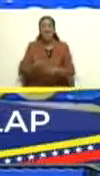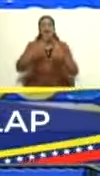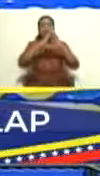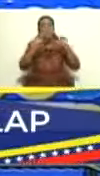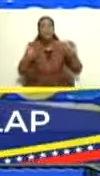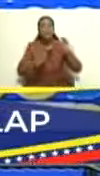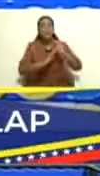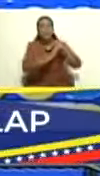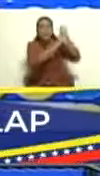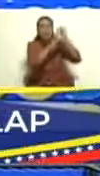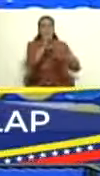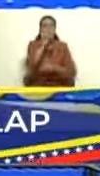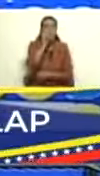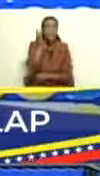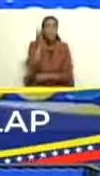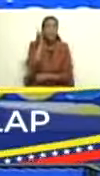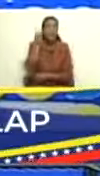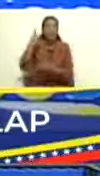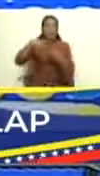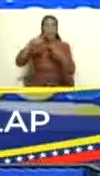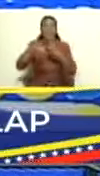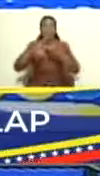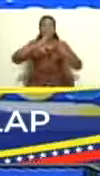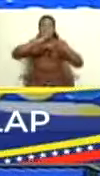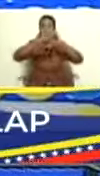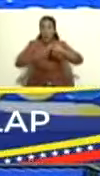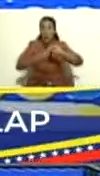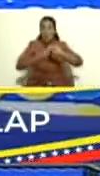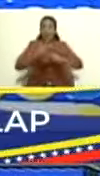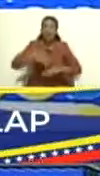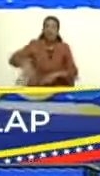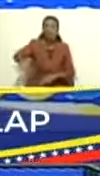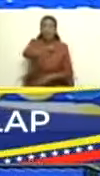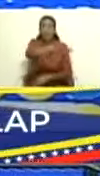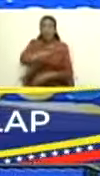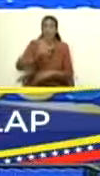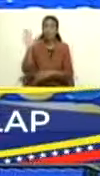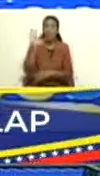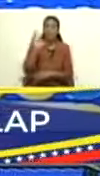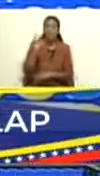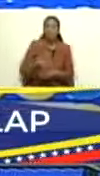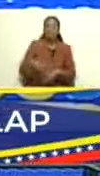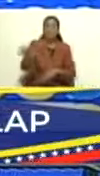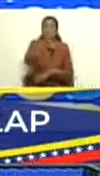las lideresas de los CLAP, a lo largo y ancho del país,